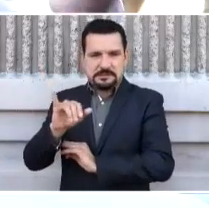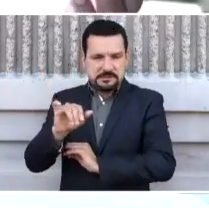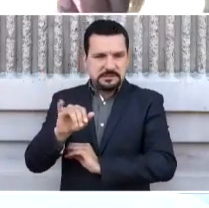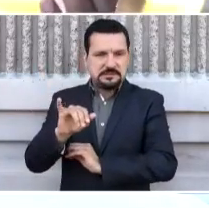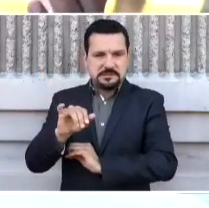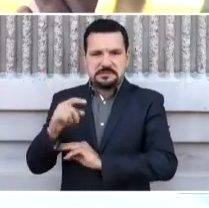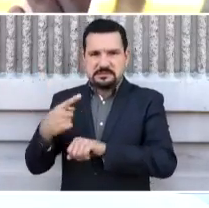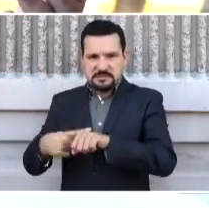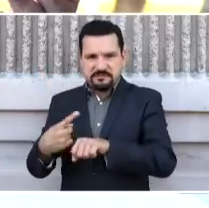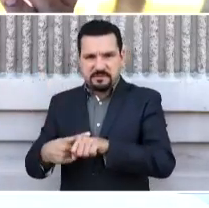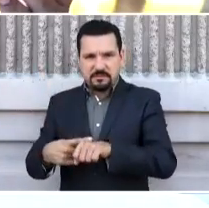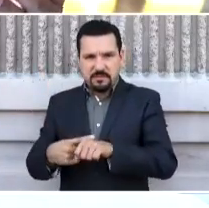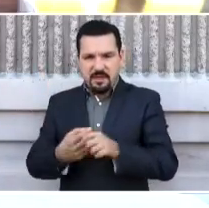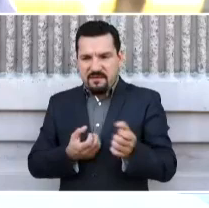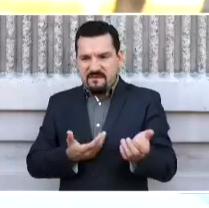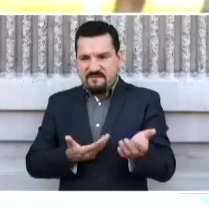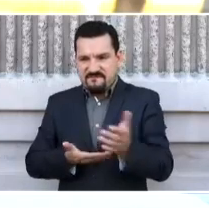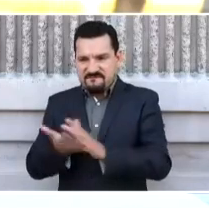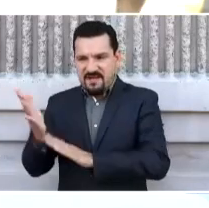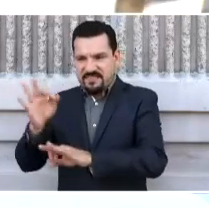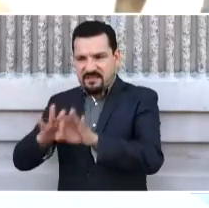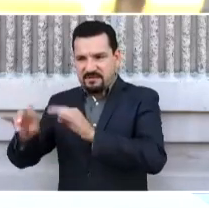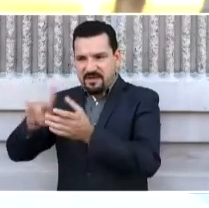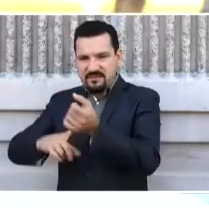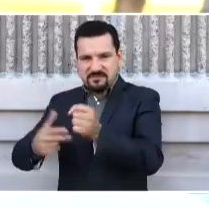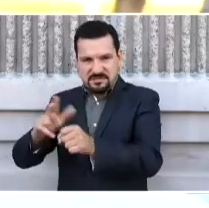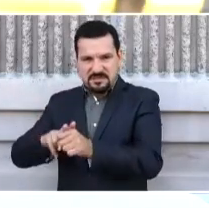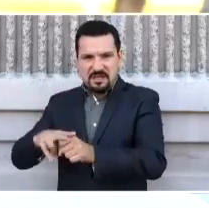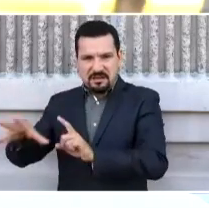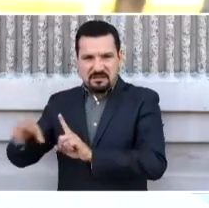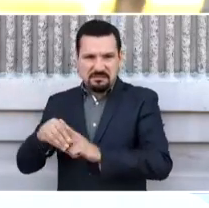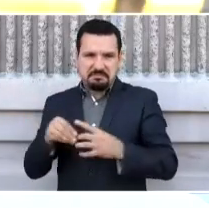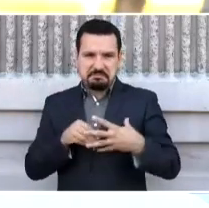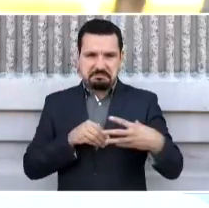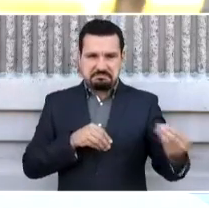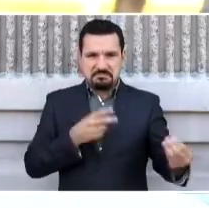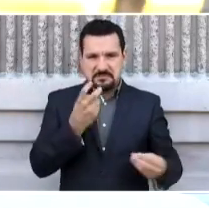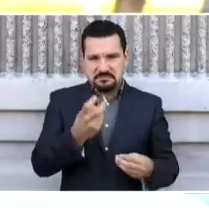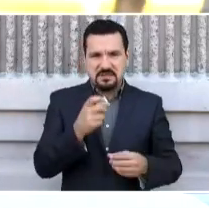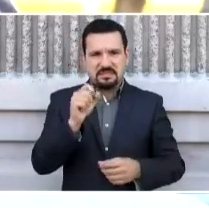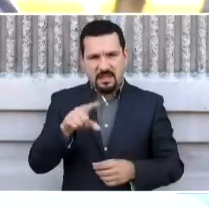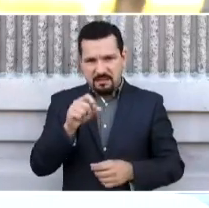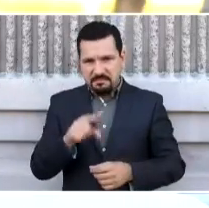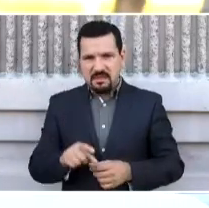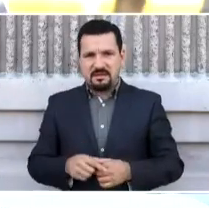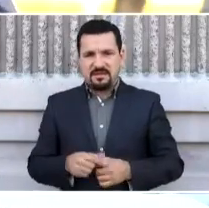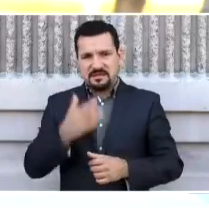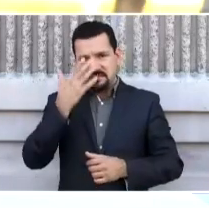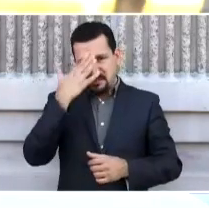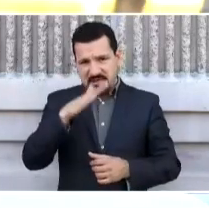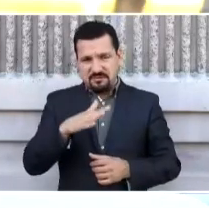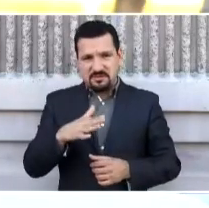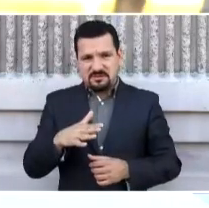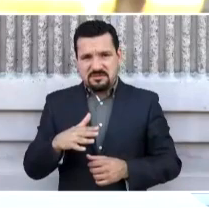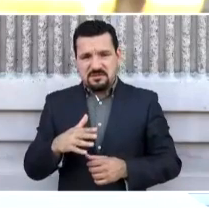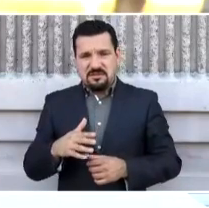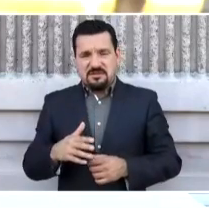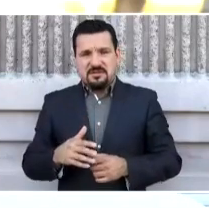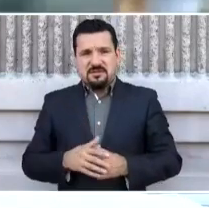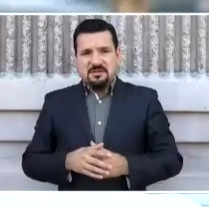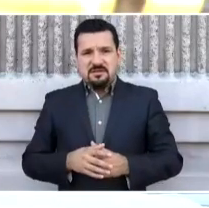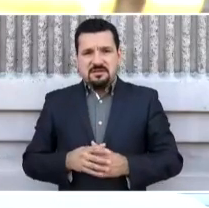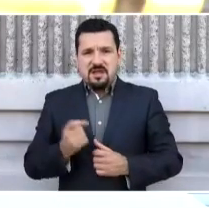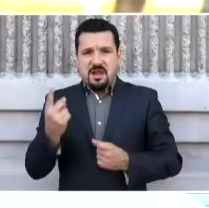sí va a trabajar a los hospitales. Esto es posible, entonces, que haya ocurrido. Tenemos incluso un número importante de muestras de